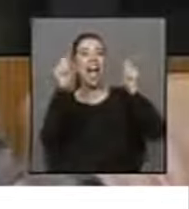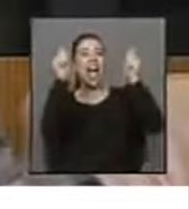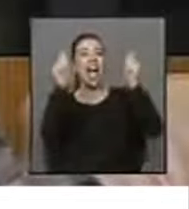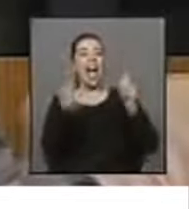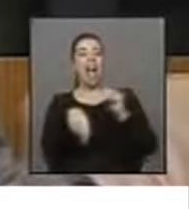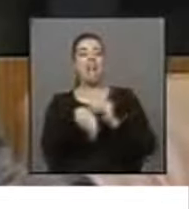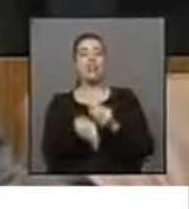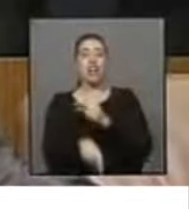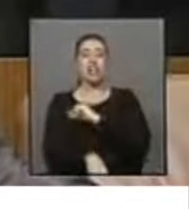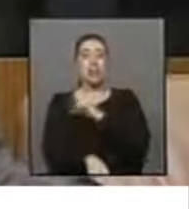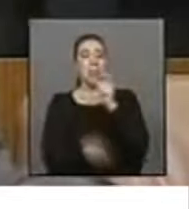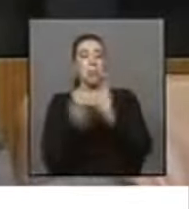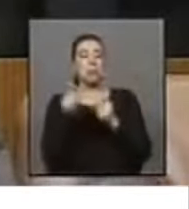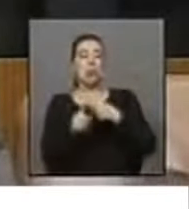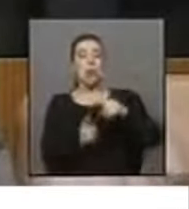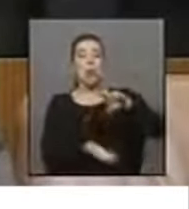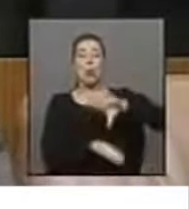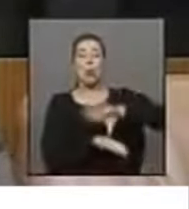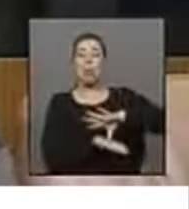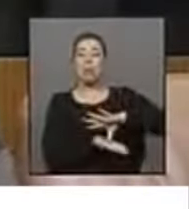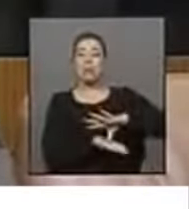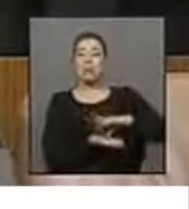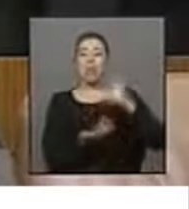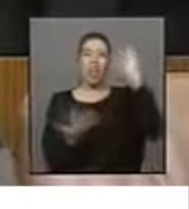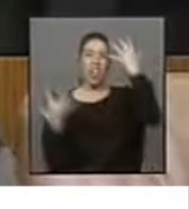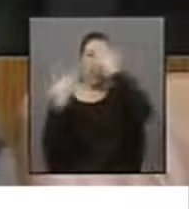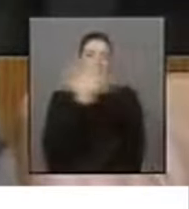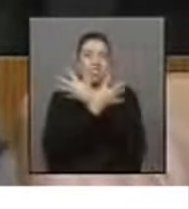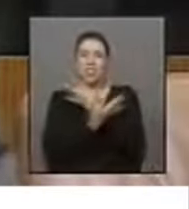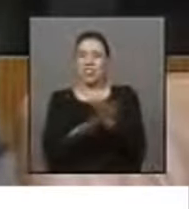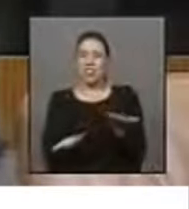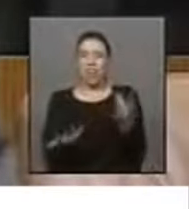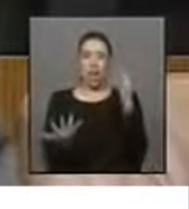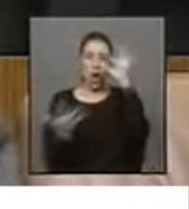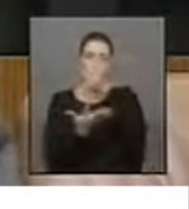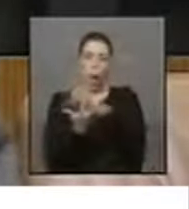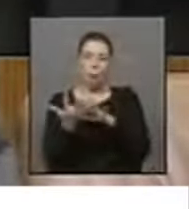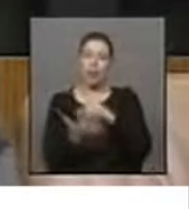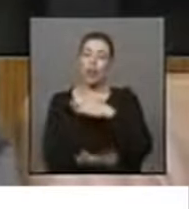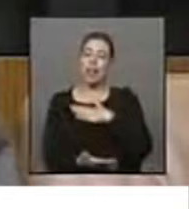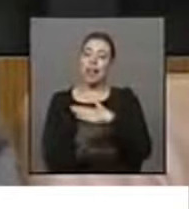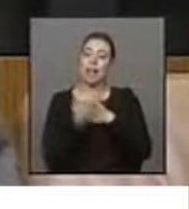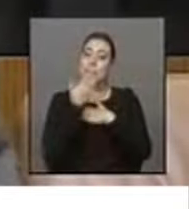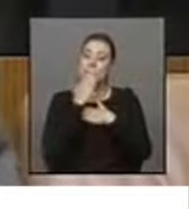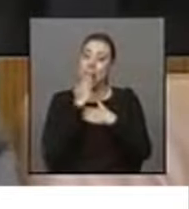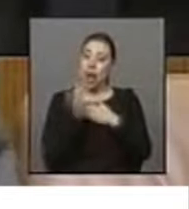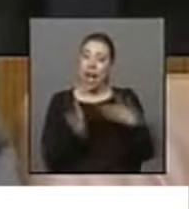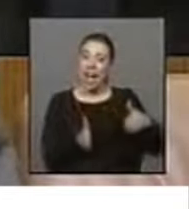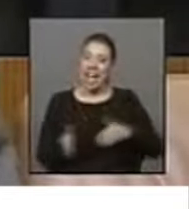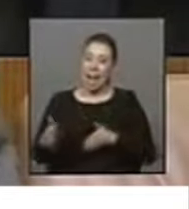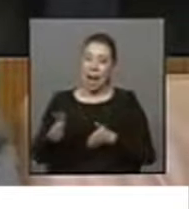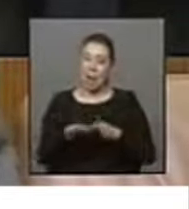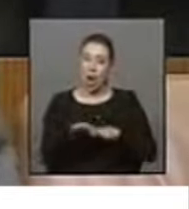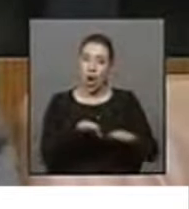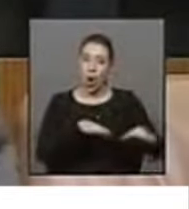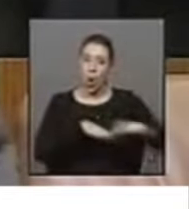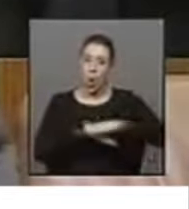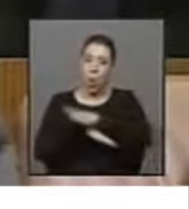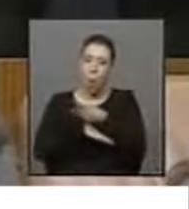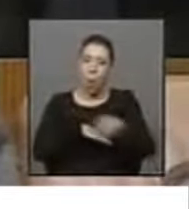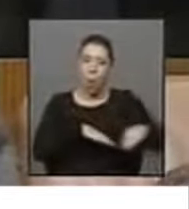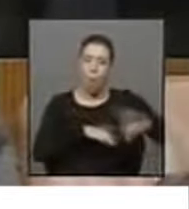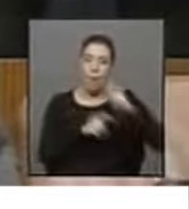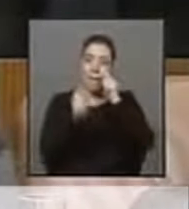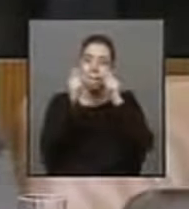castellano, aquellos que vengan de otra parte se les va a hacer complejo. Entonces lo que queremos es mejorar las rutas, estas curvas peligrosas, de manera